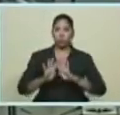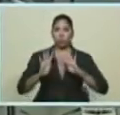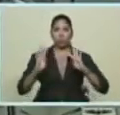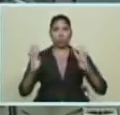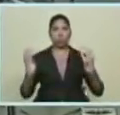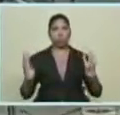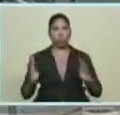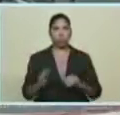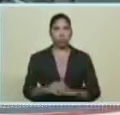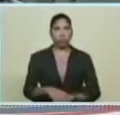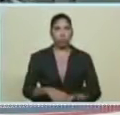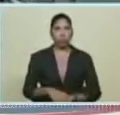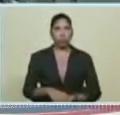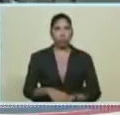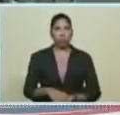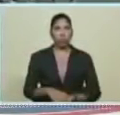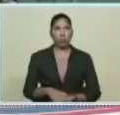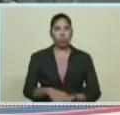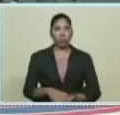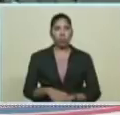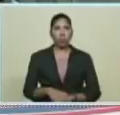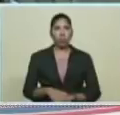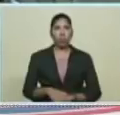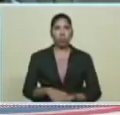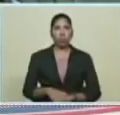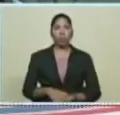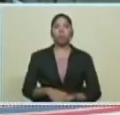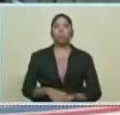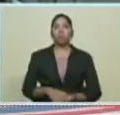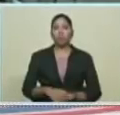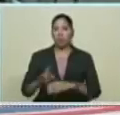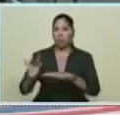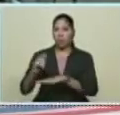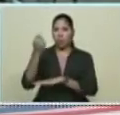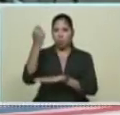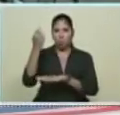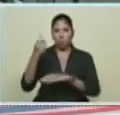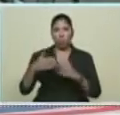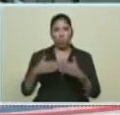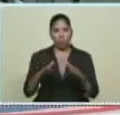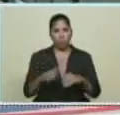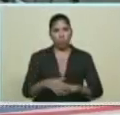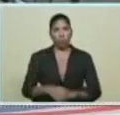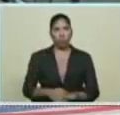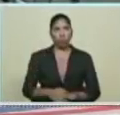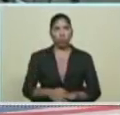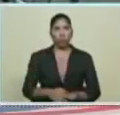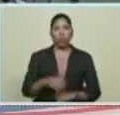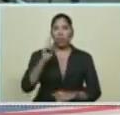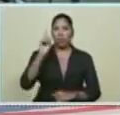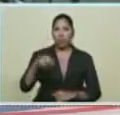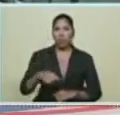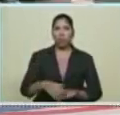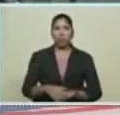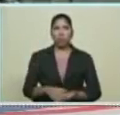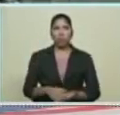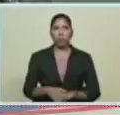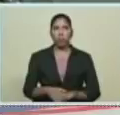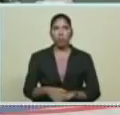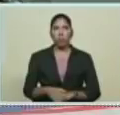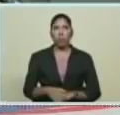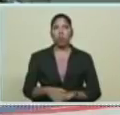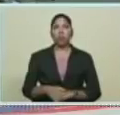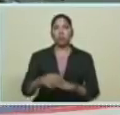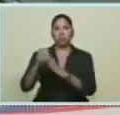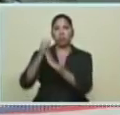la Defensoría Pública, poderes del Estado presentes, comandantes de las regiones de